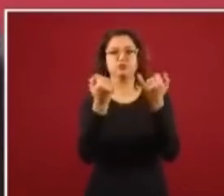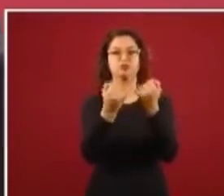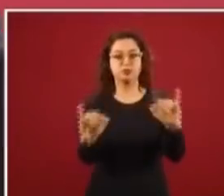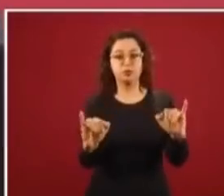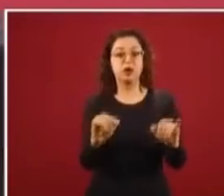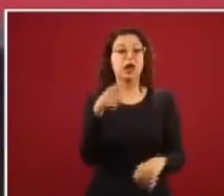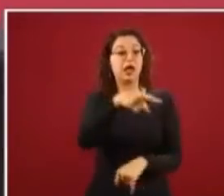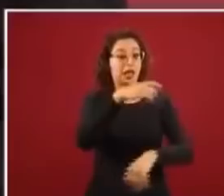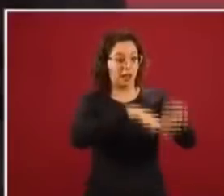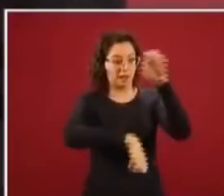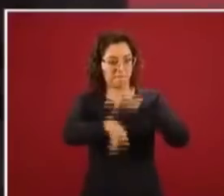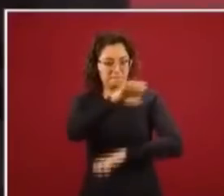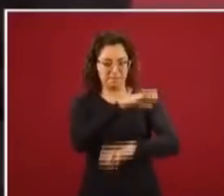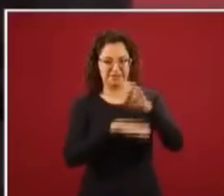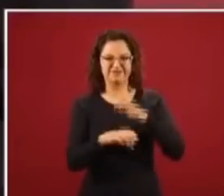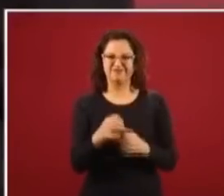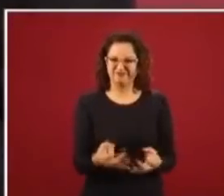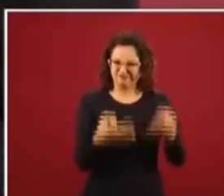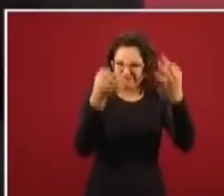empresa